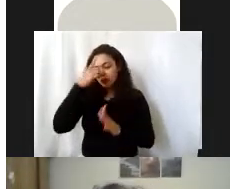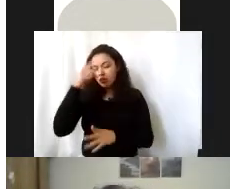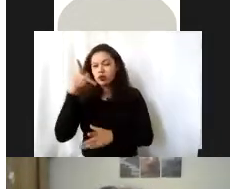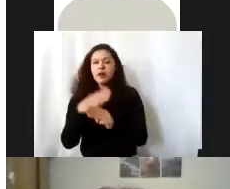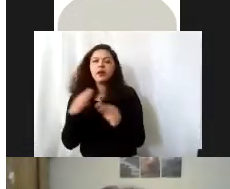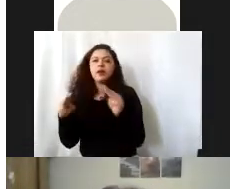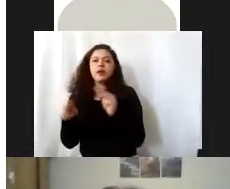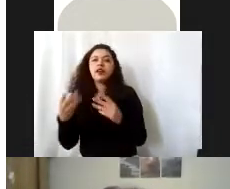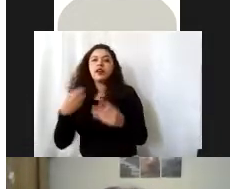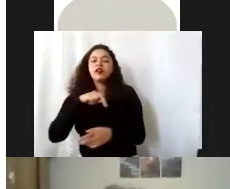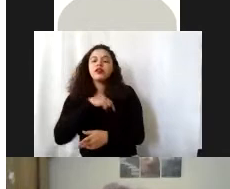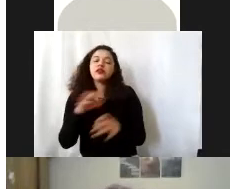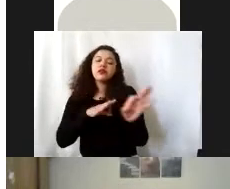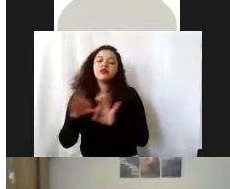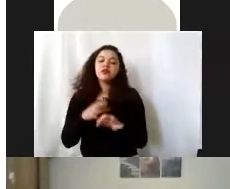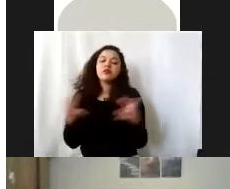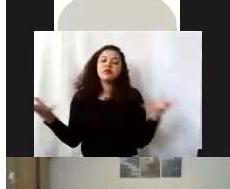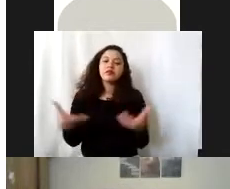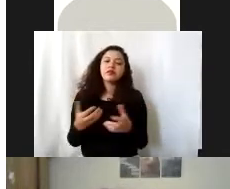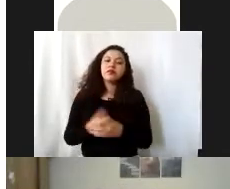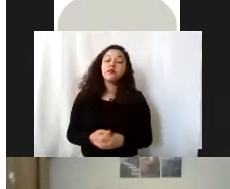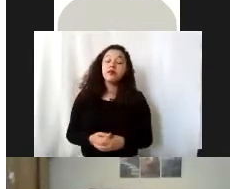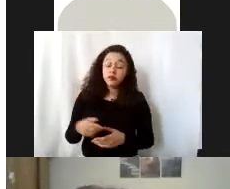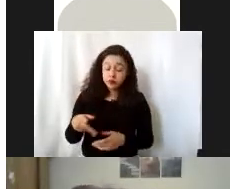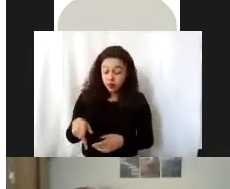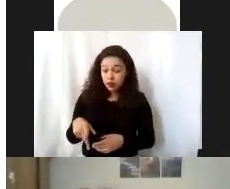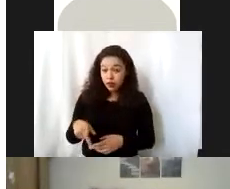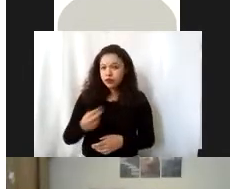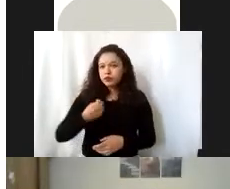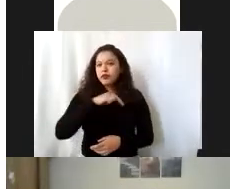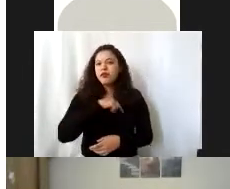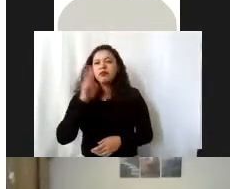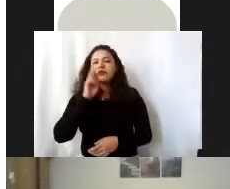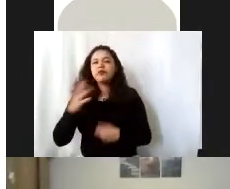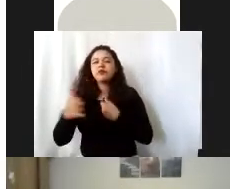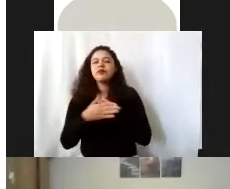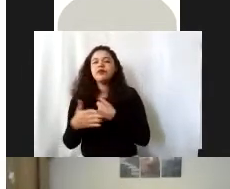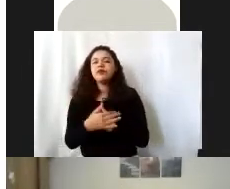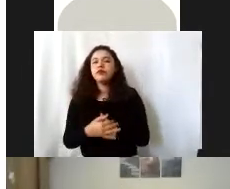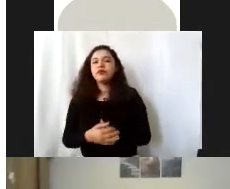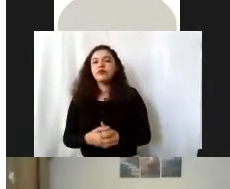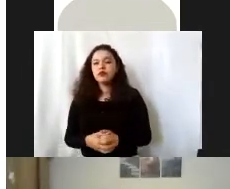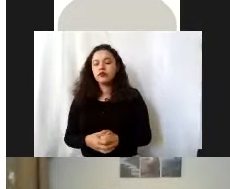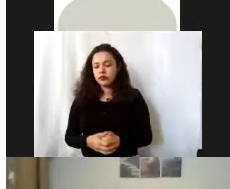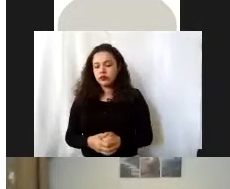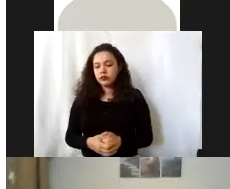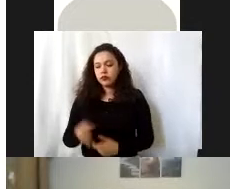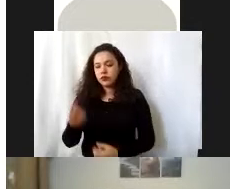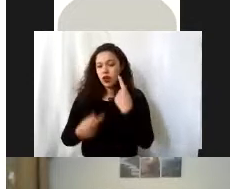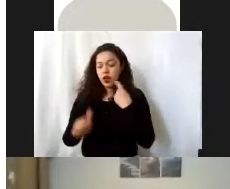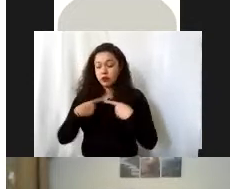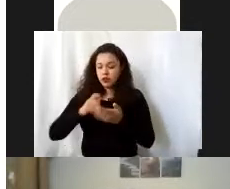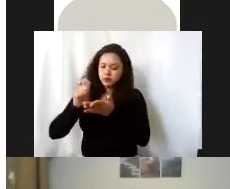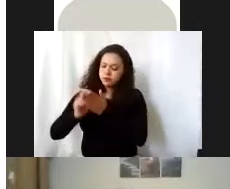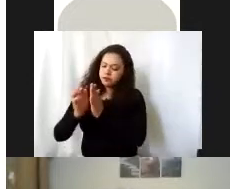que estamos trabajando. Sin embargo, ahorita vamos a ver más adelante que algunos autores van